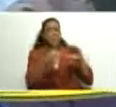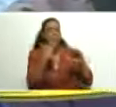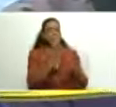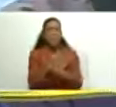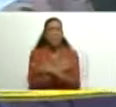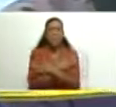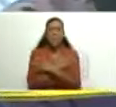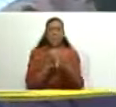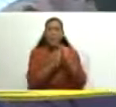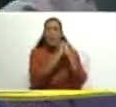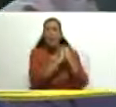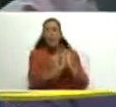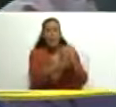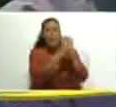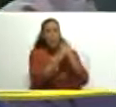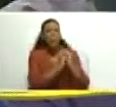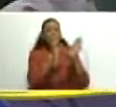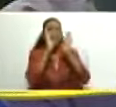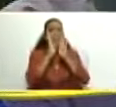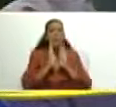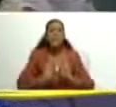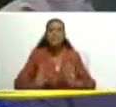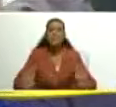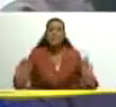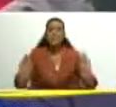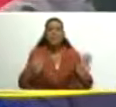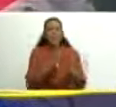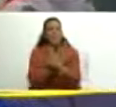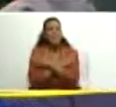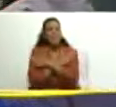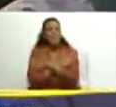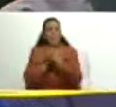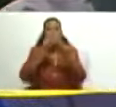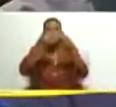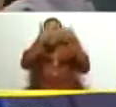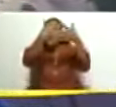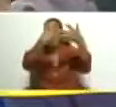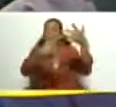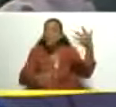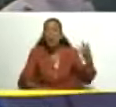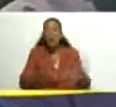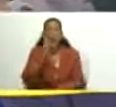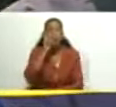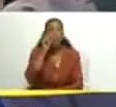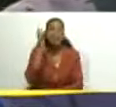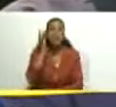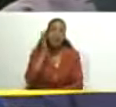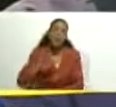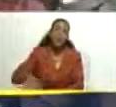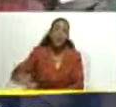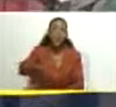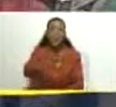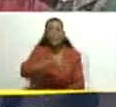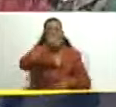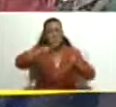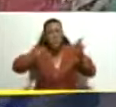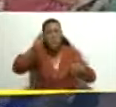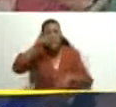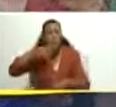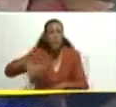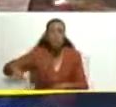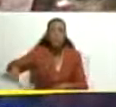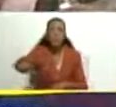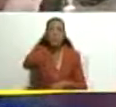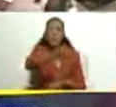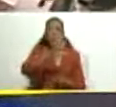miles de oraciones, bendiciones, felicitaciones de hombres y mujeres de a pie a lo largo y